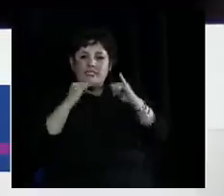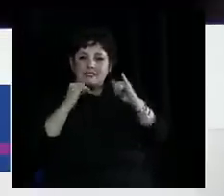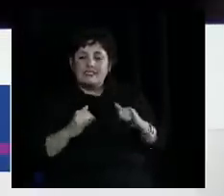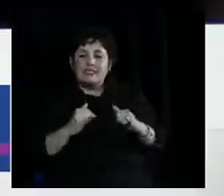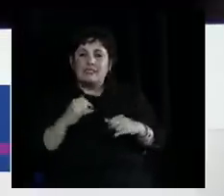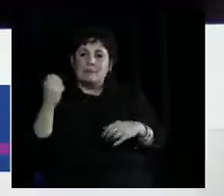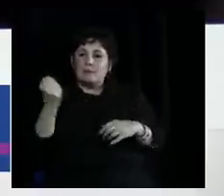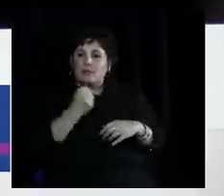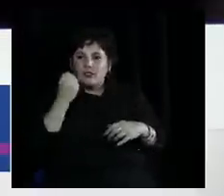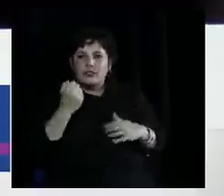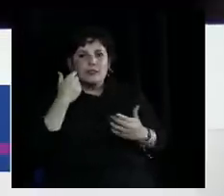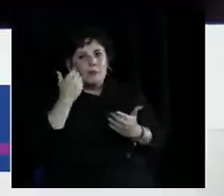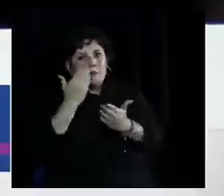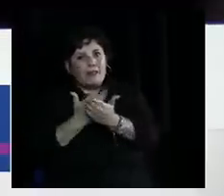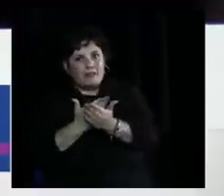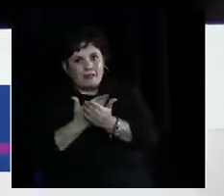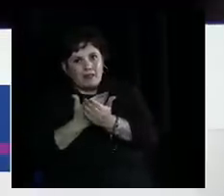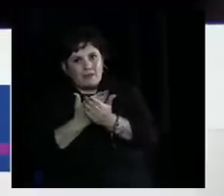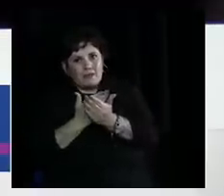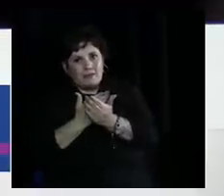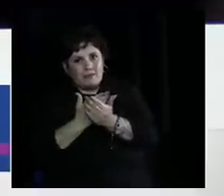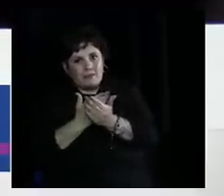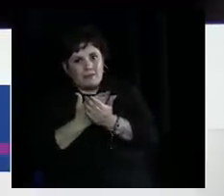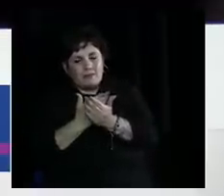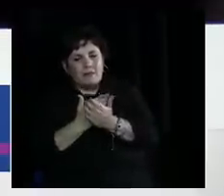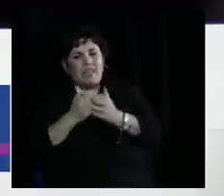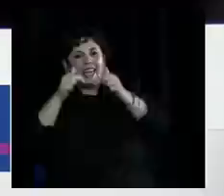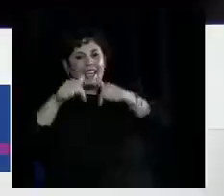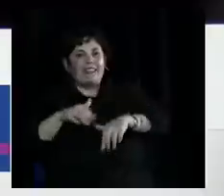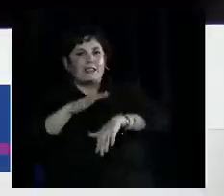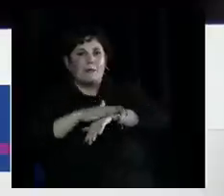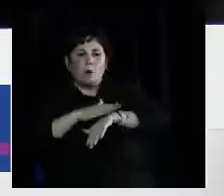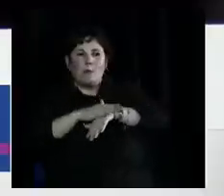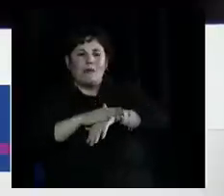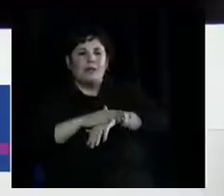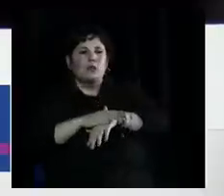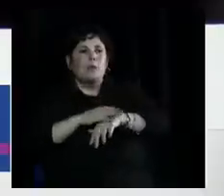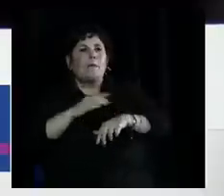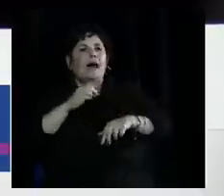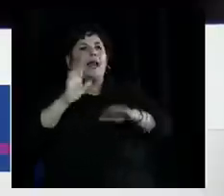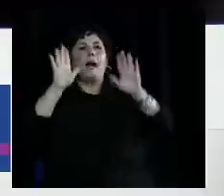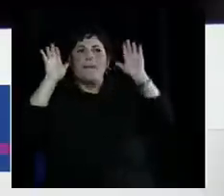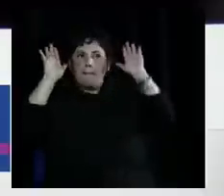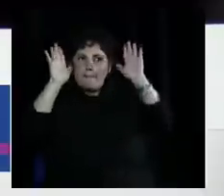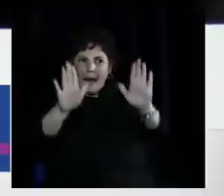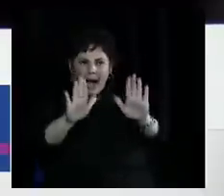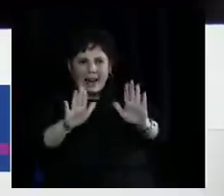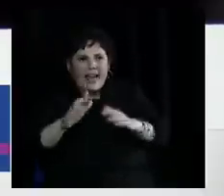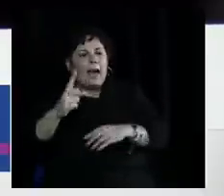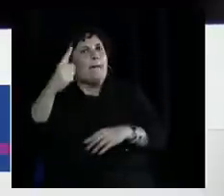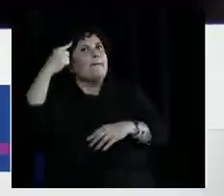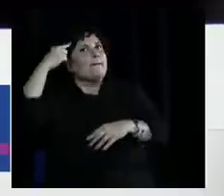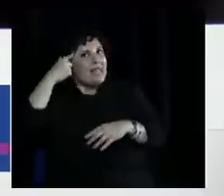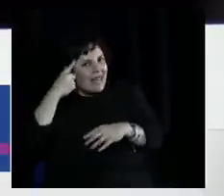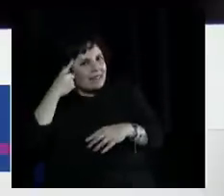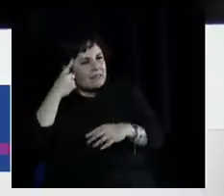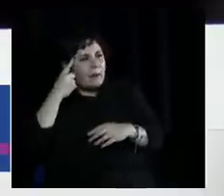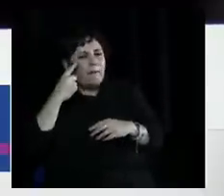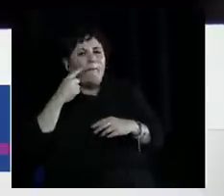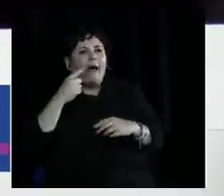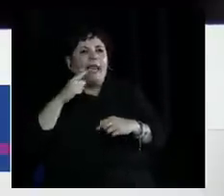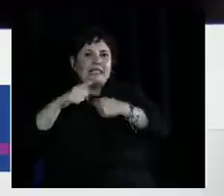importante plantear esto, porque este es el momento de parar, pensar y tomar las decisiones que hay que tomar para que esto no pase a